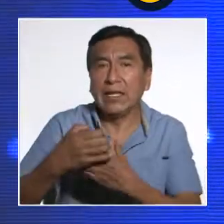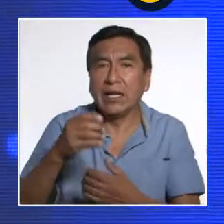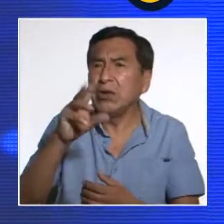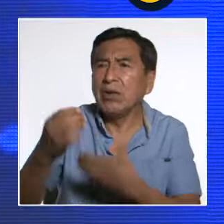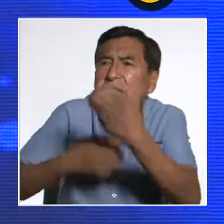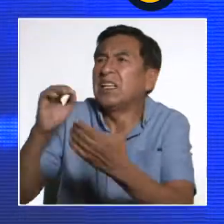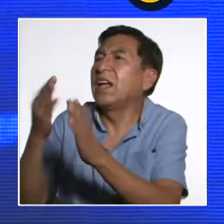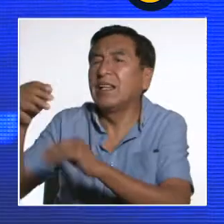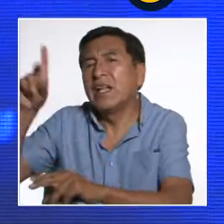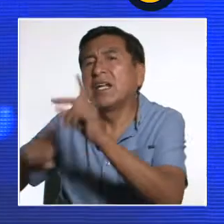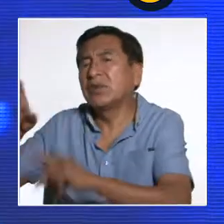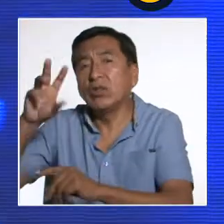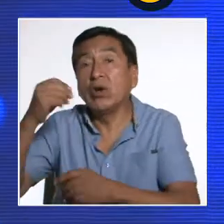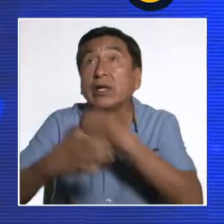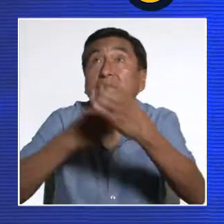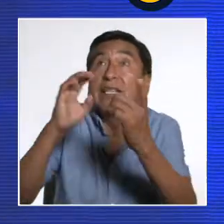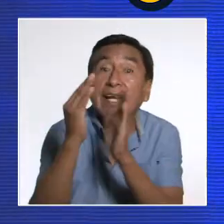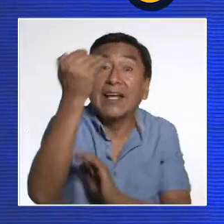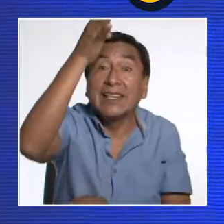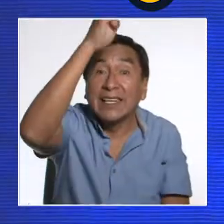delante de Dios.